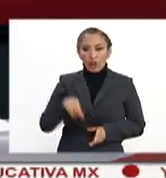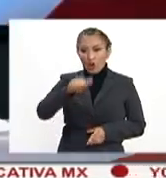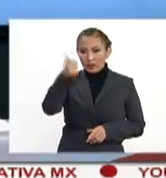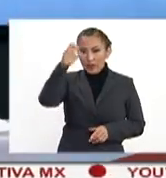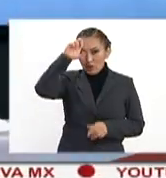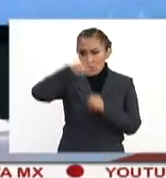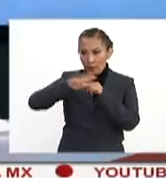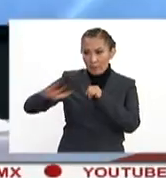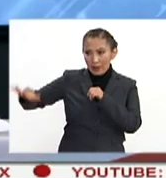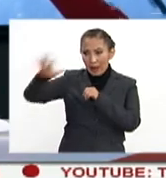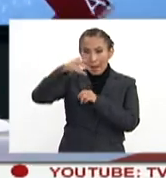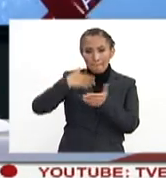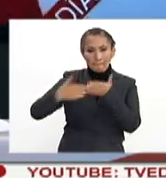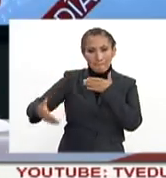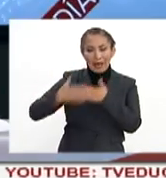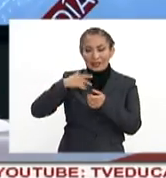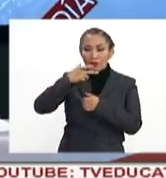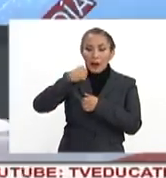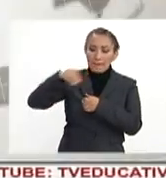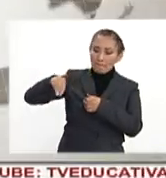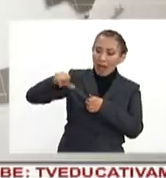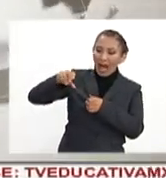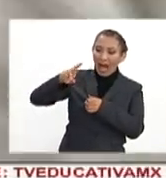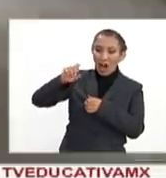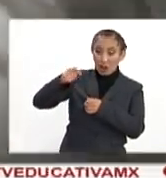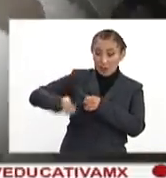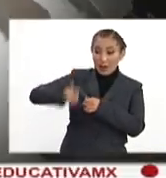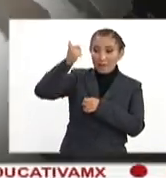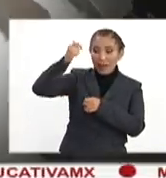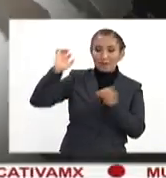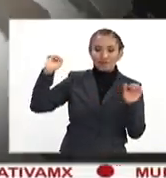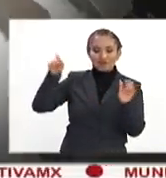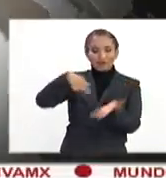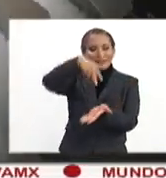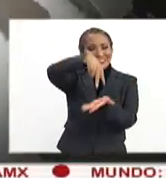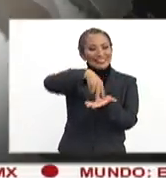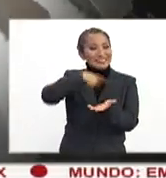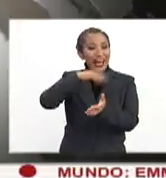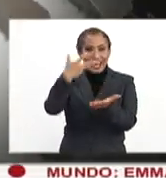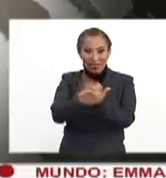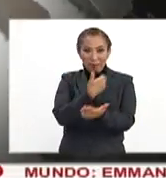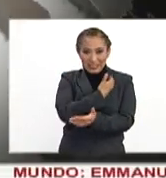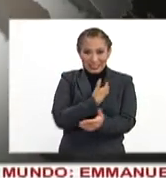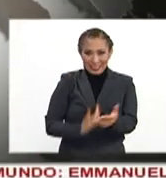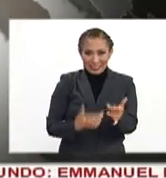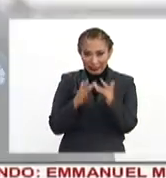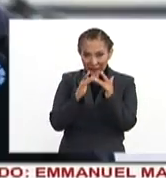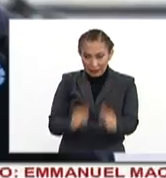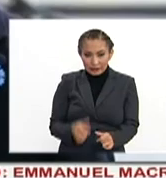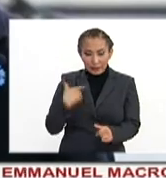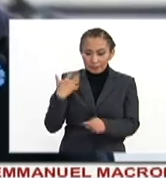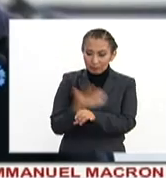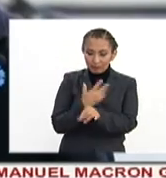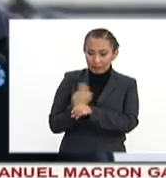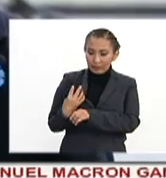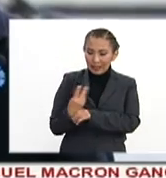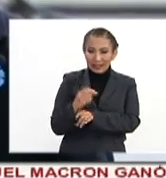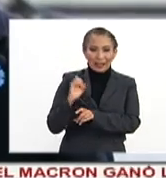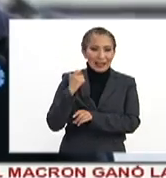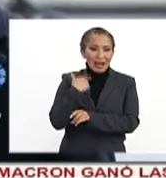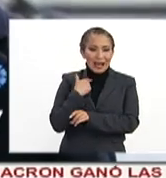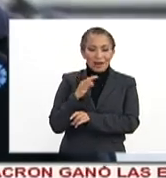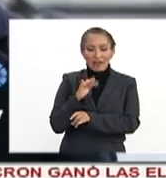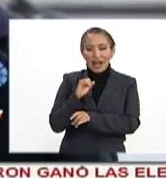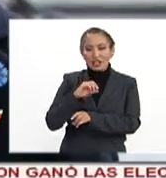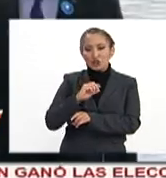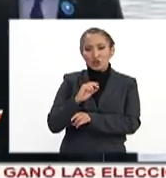Vámonos hasta Europa, al país de moda y al hombre de moda. Emmanuel Macron ya tuvo su primer acto público tras ganar las elecciones presidenciales en Francia. Acompañó al actual mandatario galo,